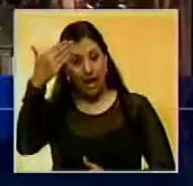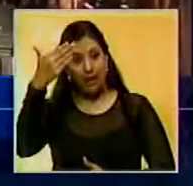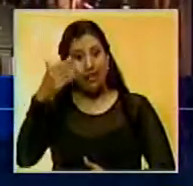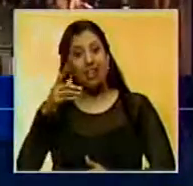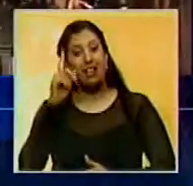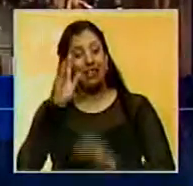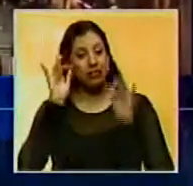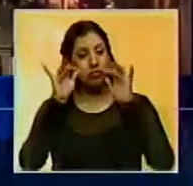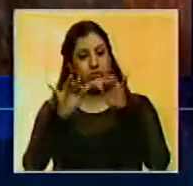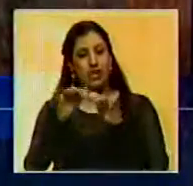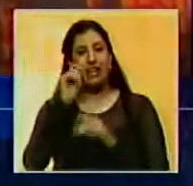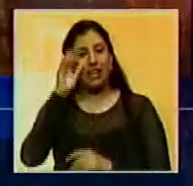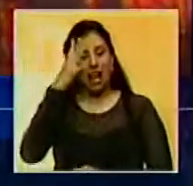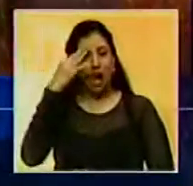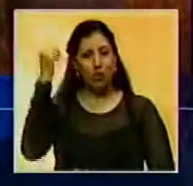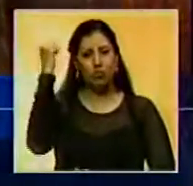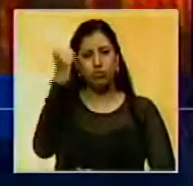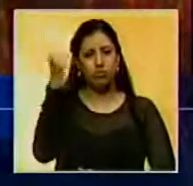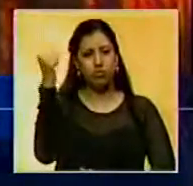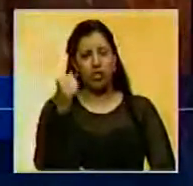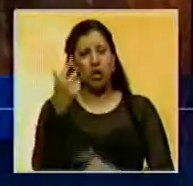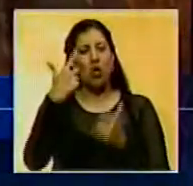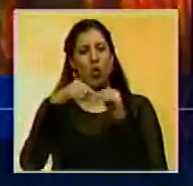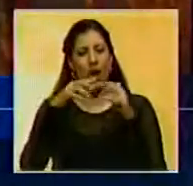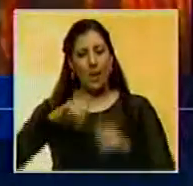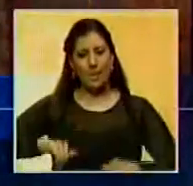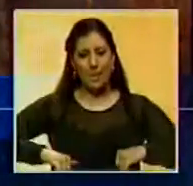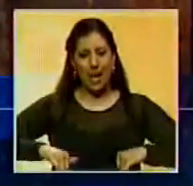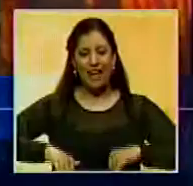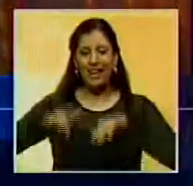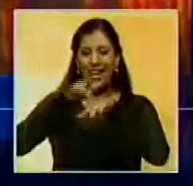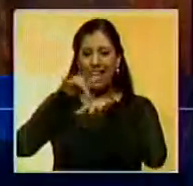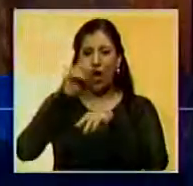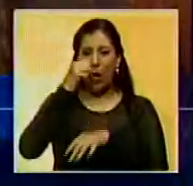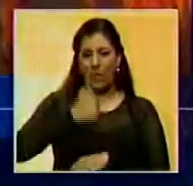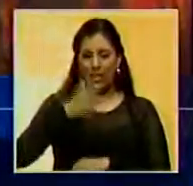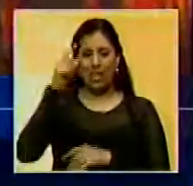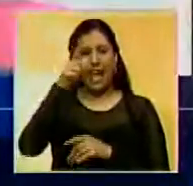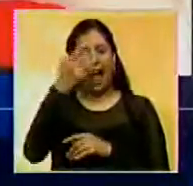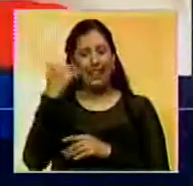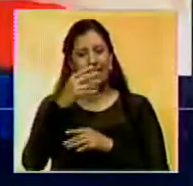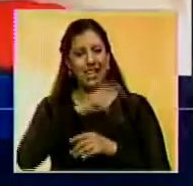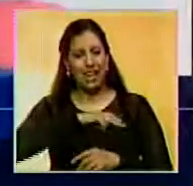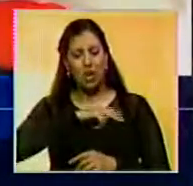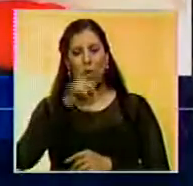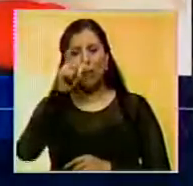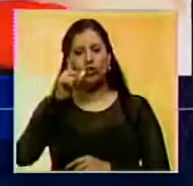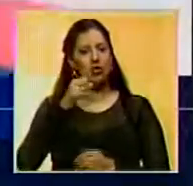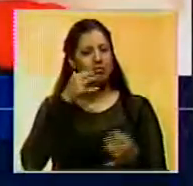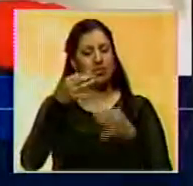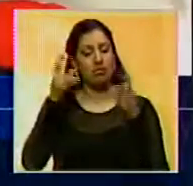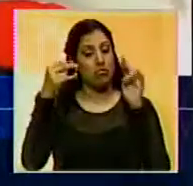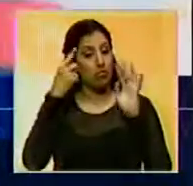templo al que acudía el autor de la matanza del Bar Pauls, Omar Mateen. Las autoridades policiales